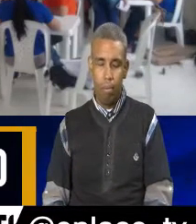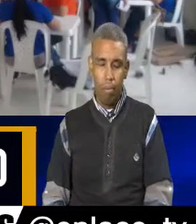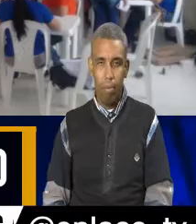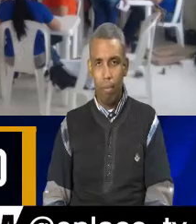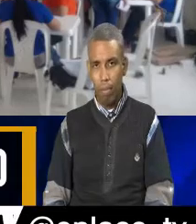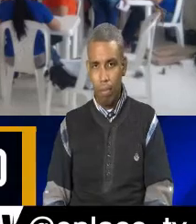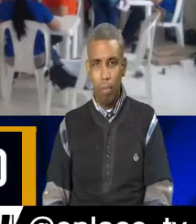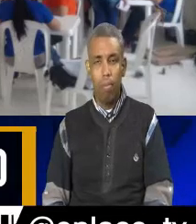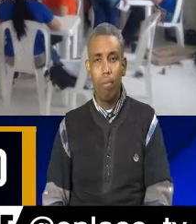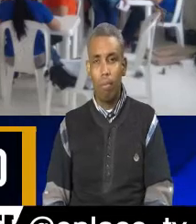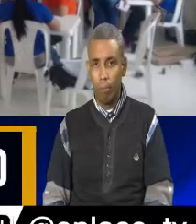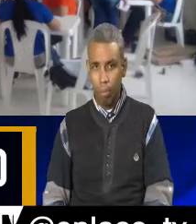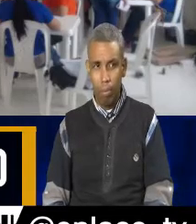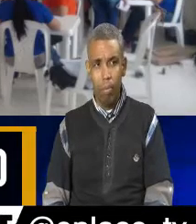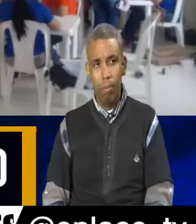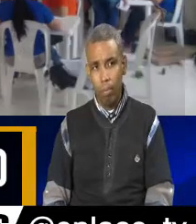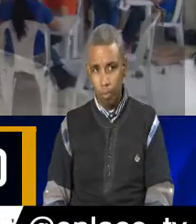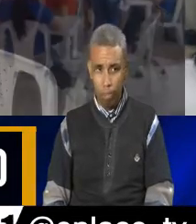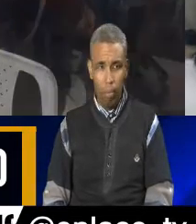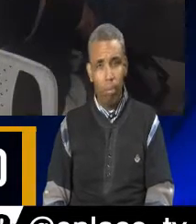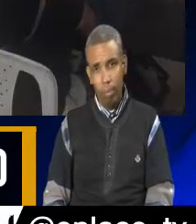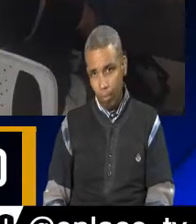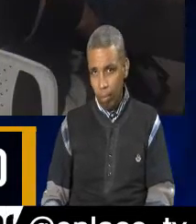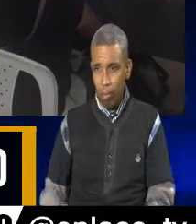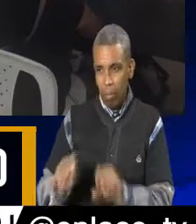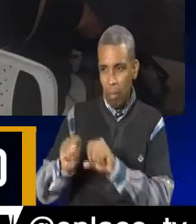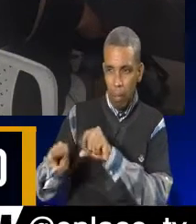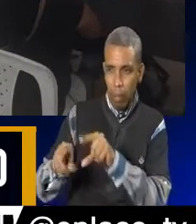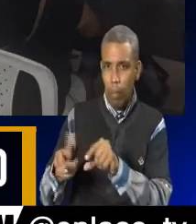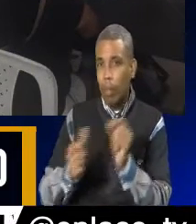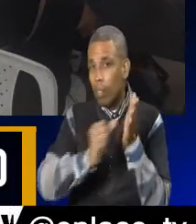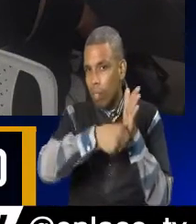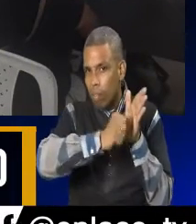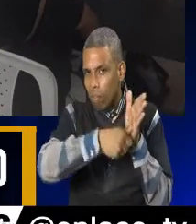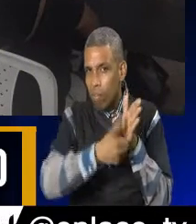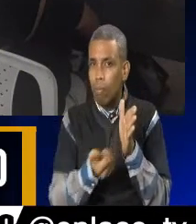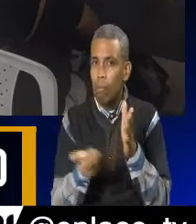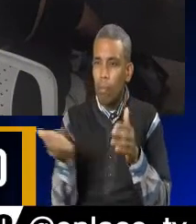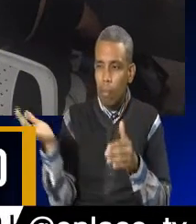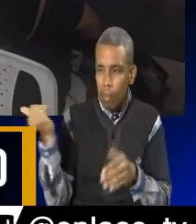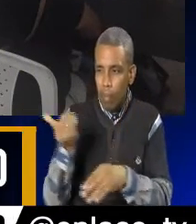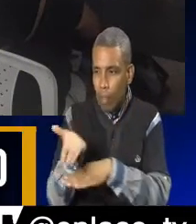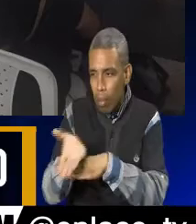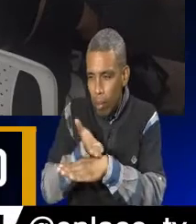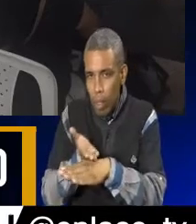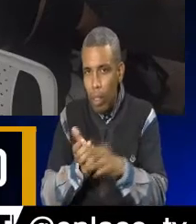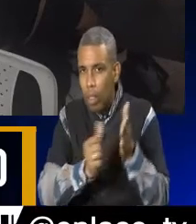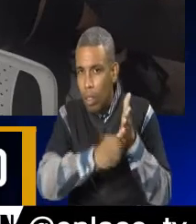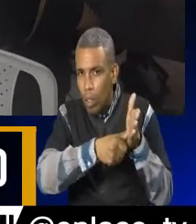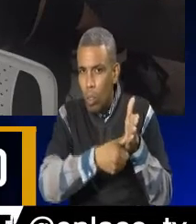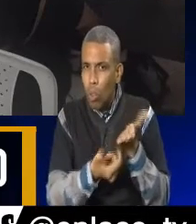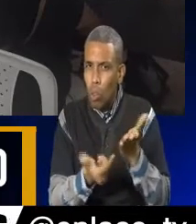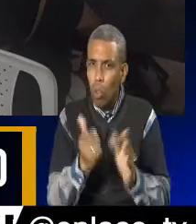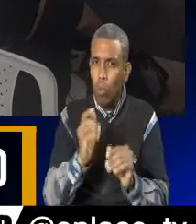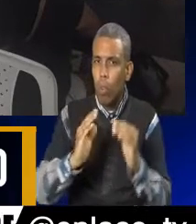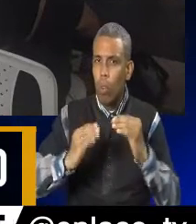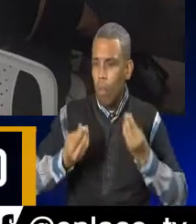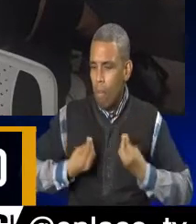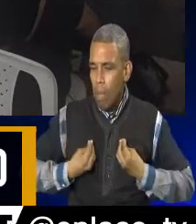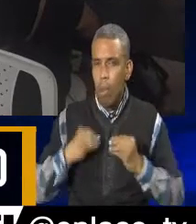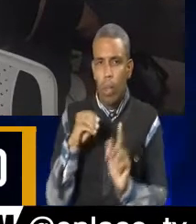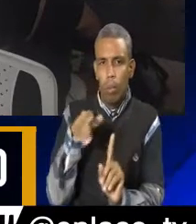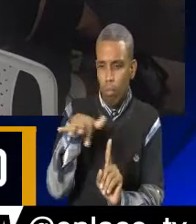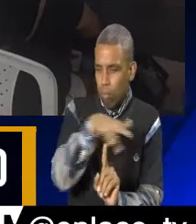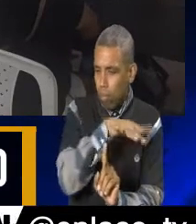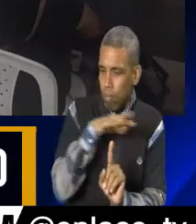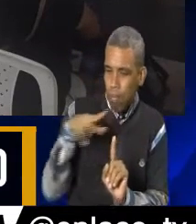y... ¿como cuáles? Como son la cédula, cómo viven, en qué situación, compromisos